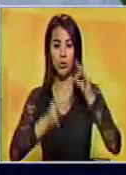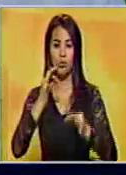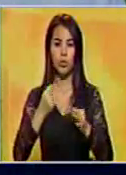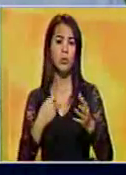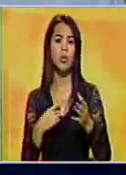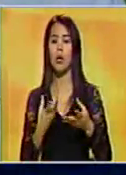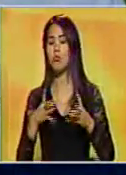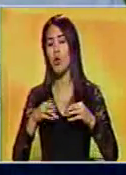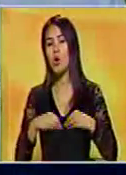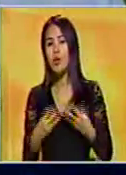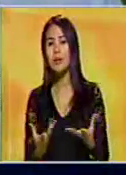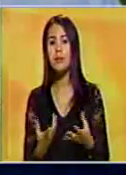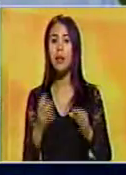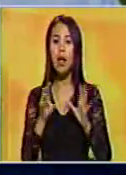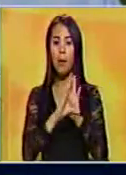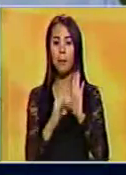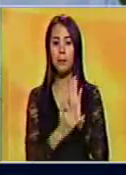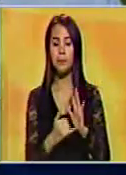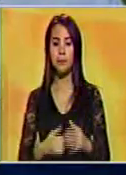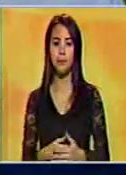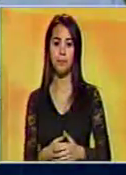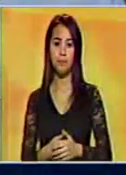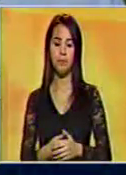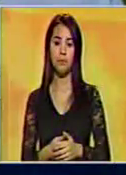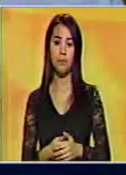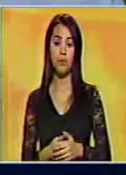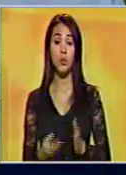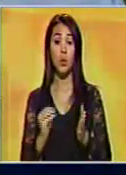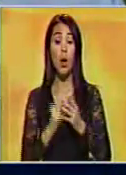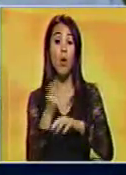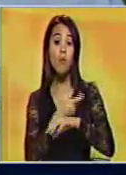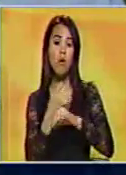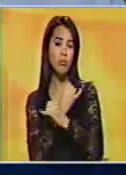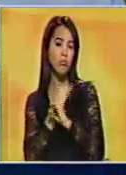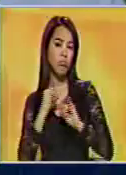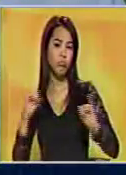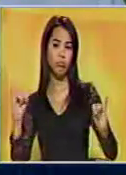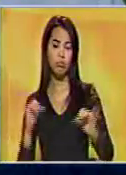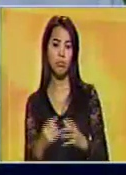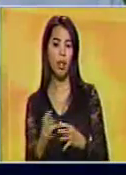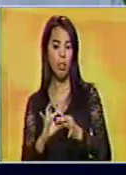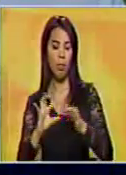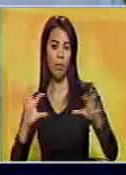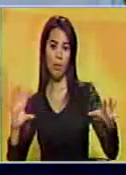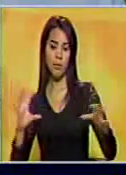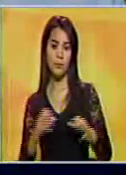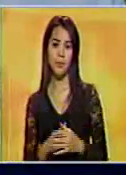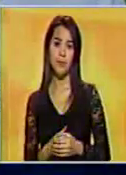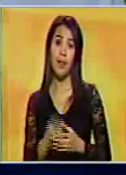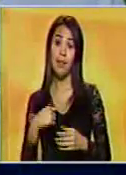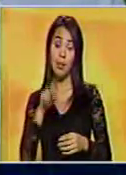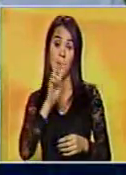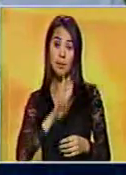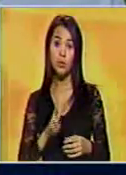la constituyente e intentar instaurar gobiernos independientes que separarían del poder central del